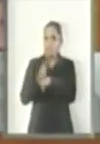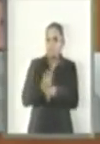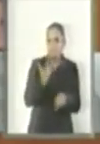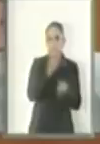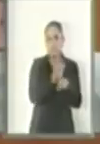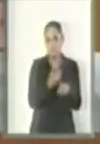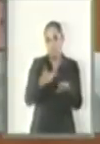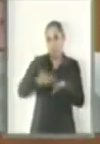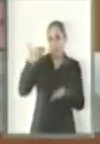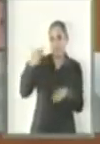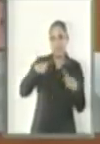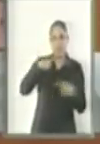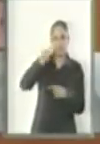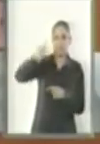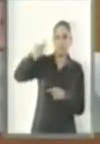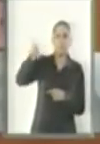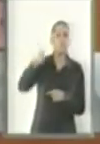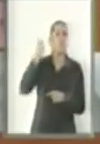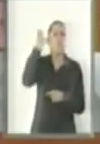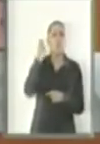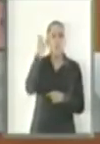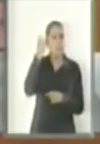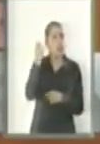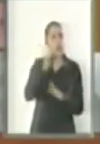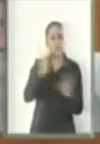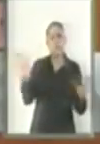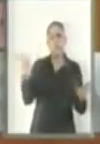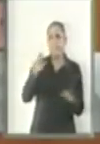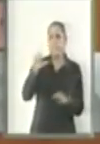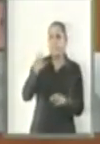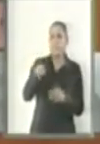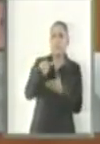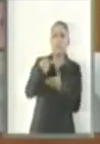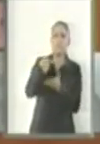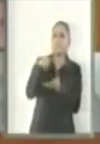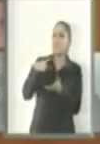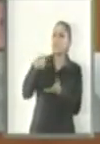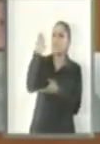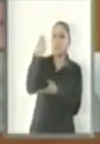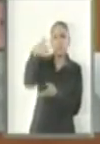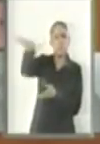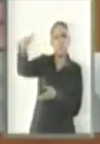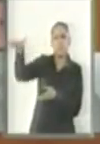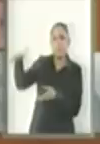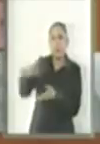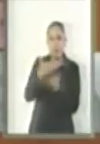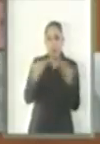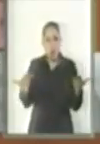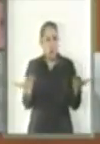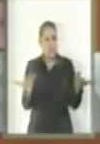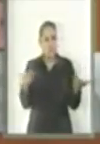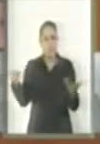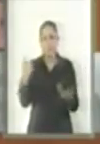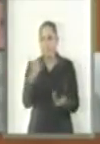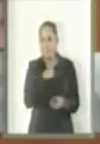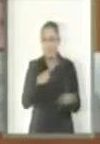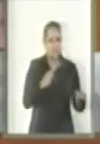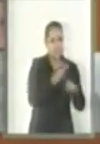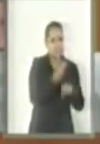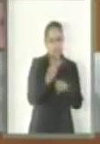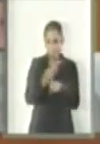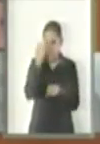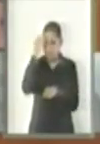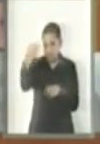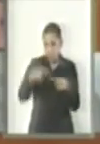jubiló. Pemex está tratando de organizar la reparación de la planta que llevará al menos 2 años. Por